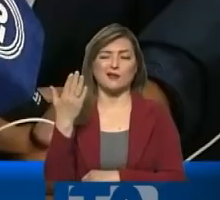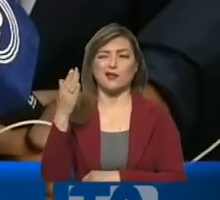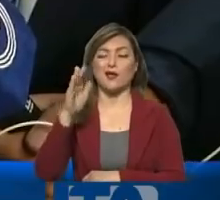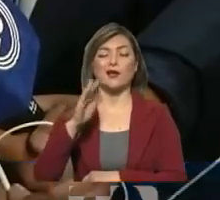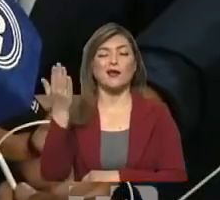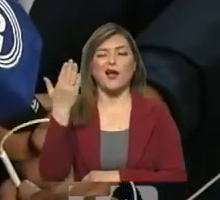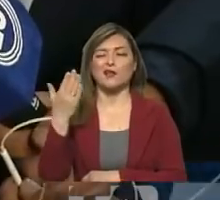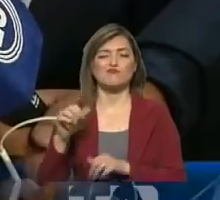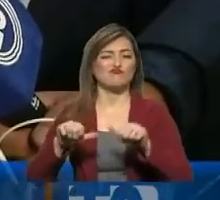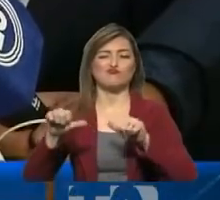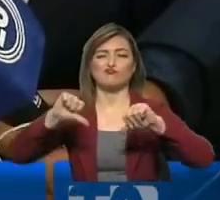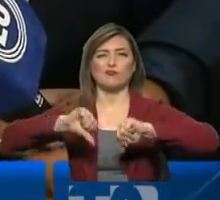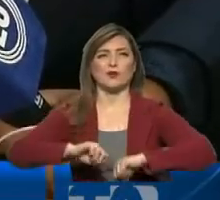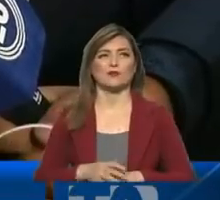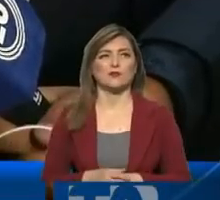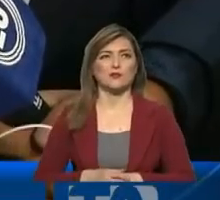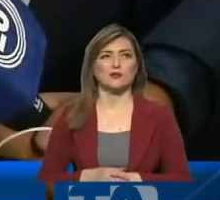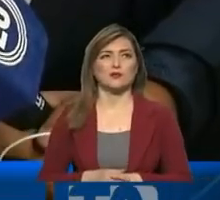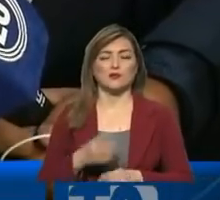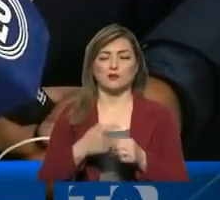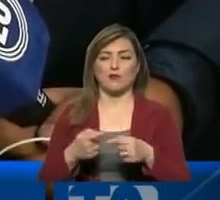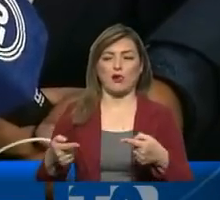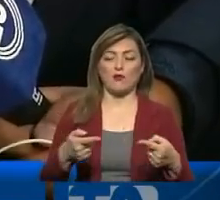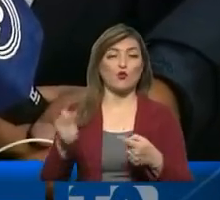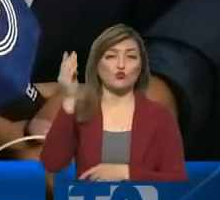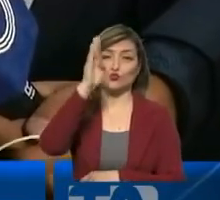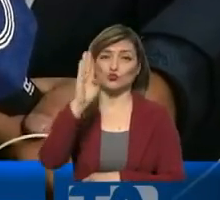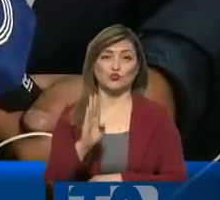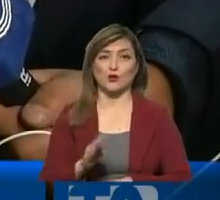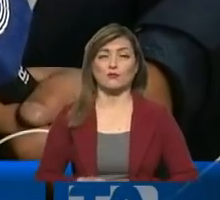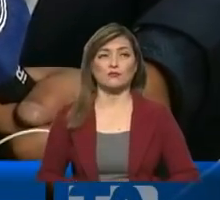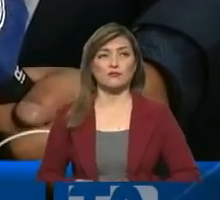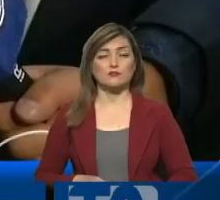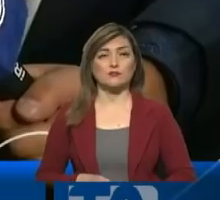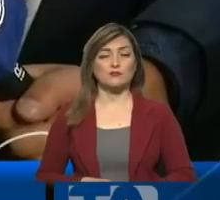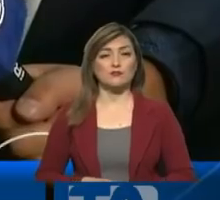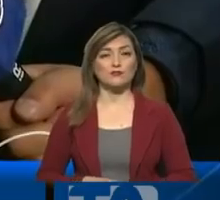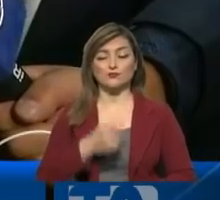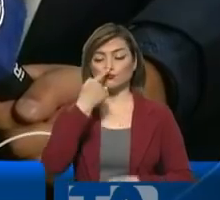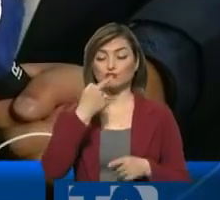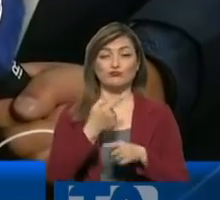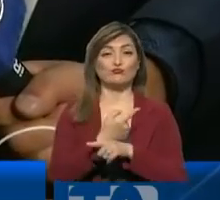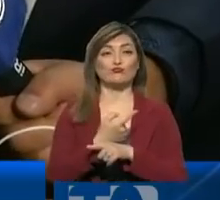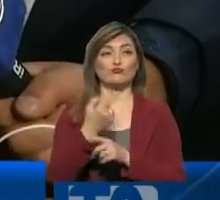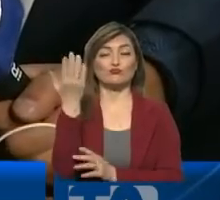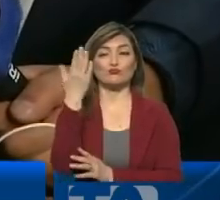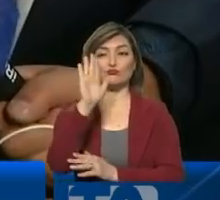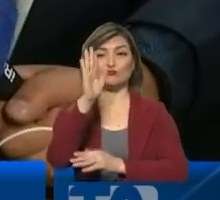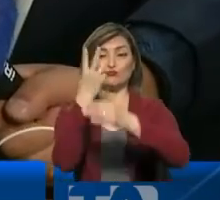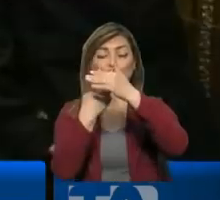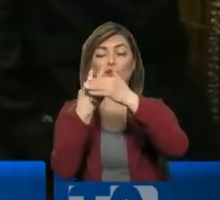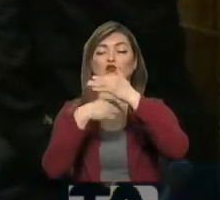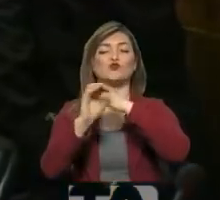nos vuelvan a enfrentar a los quiteños como el día de hoy se intentó hacer por los intereses de un alcalde y